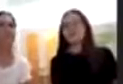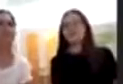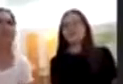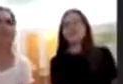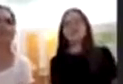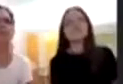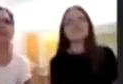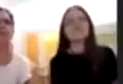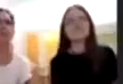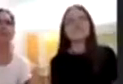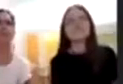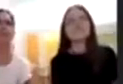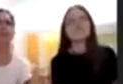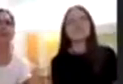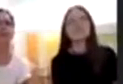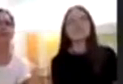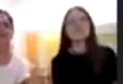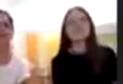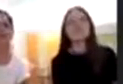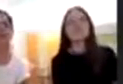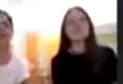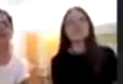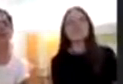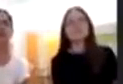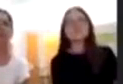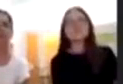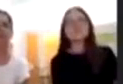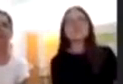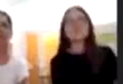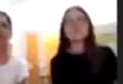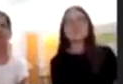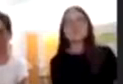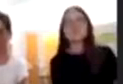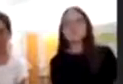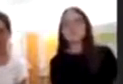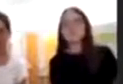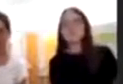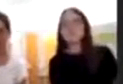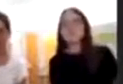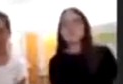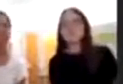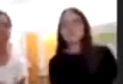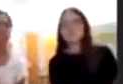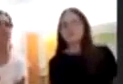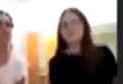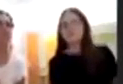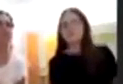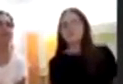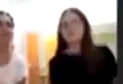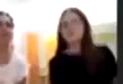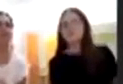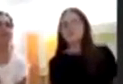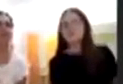Bueno, y entonces, nosotras preparamos una propuesta para iniciar un